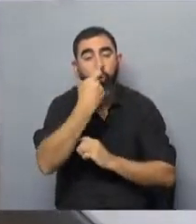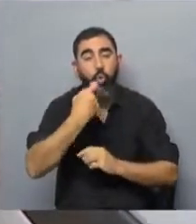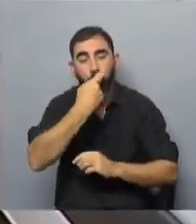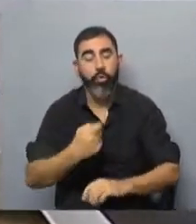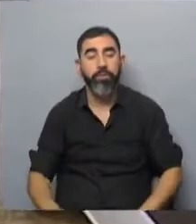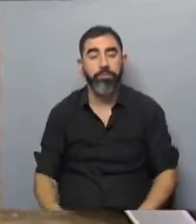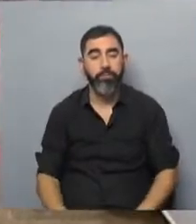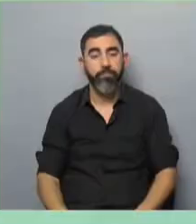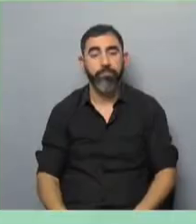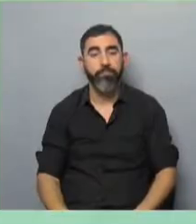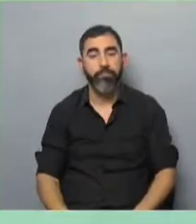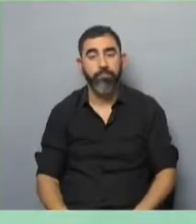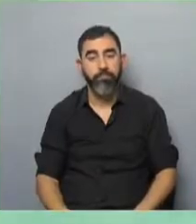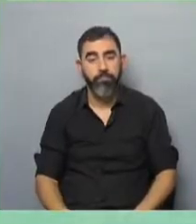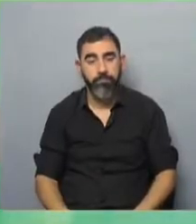odontológica.